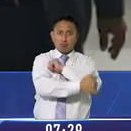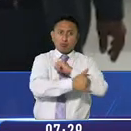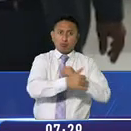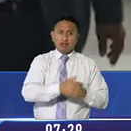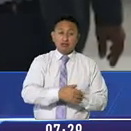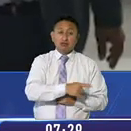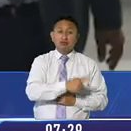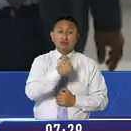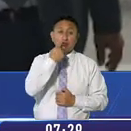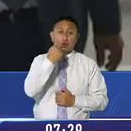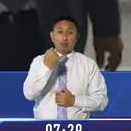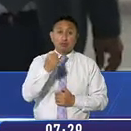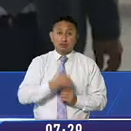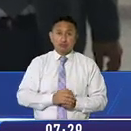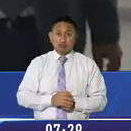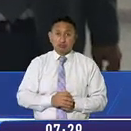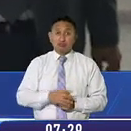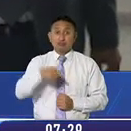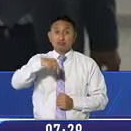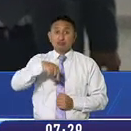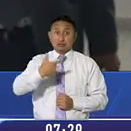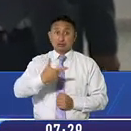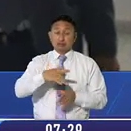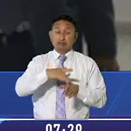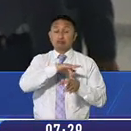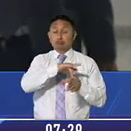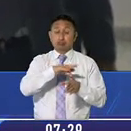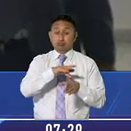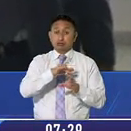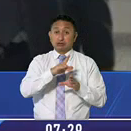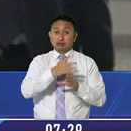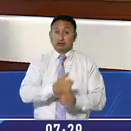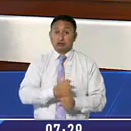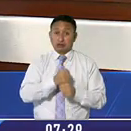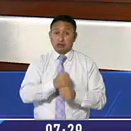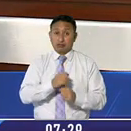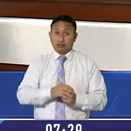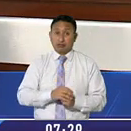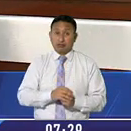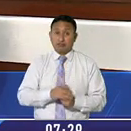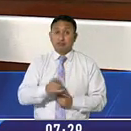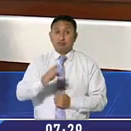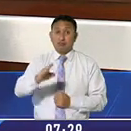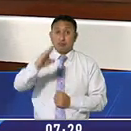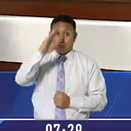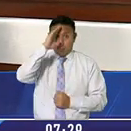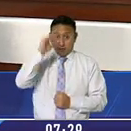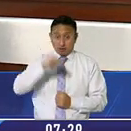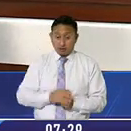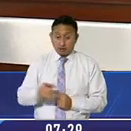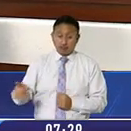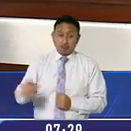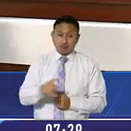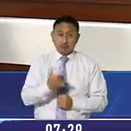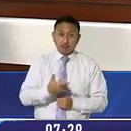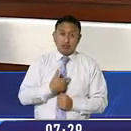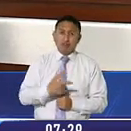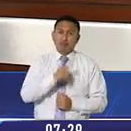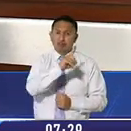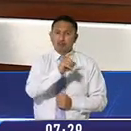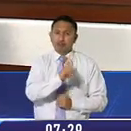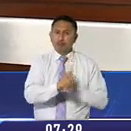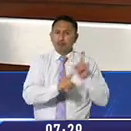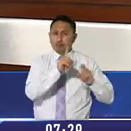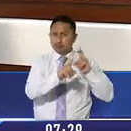identificado como potencial riesgo y amenaza contra la seguridad, por lo que personal de inteligencia le realizó varias entrevistas. Pero, ¿por